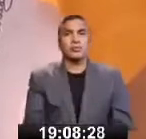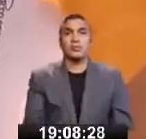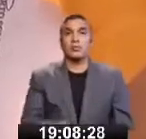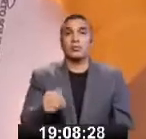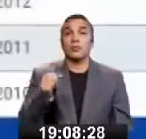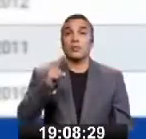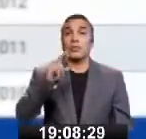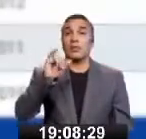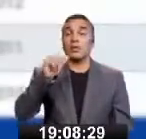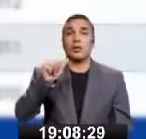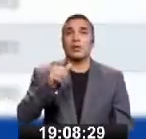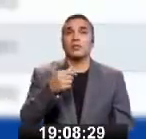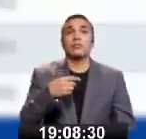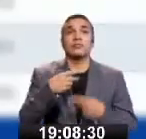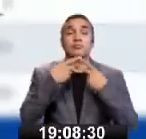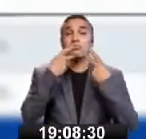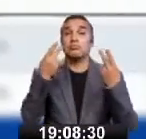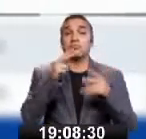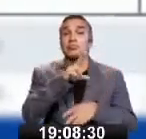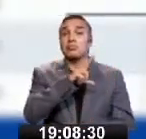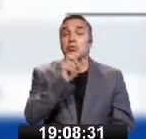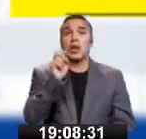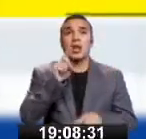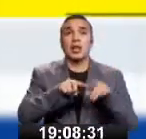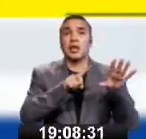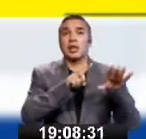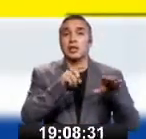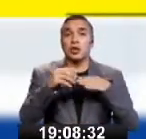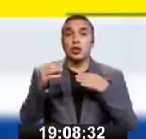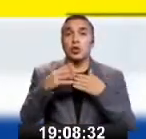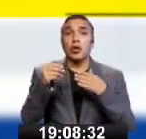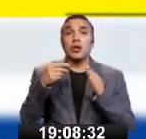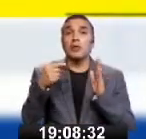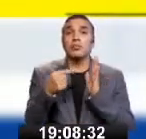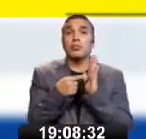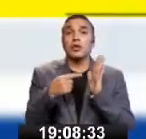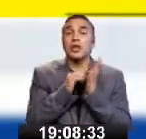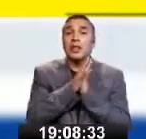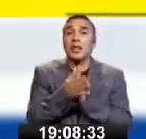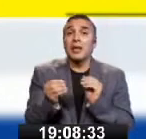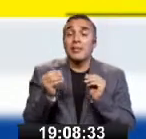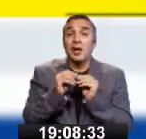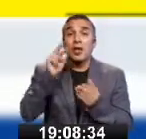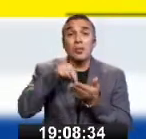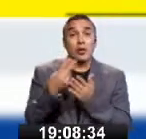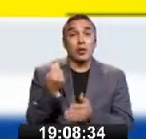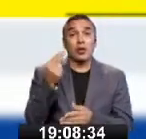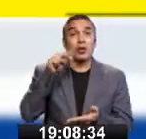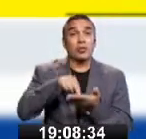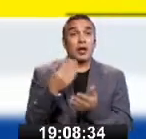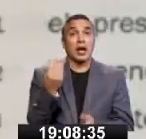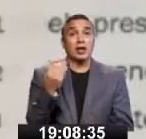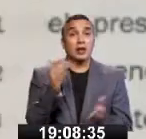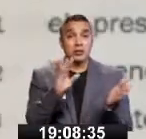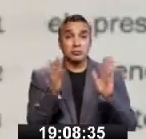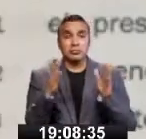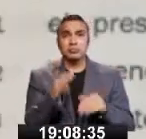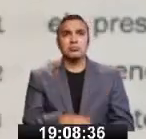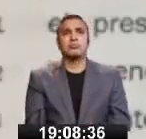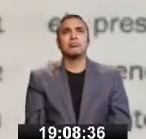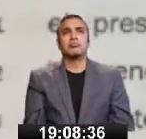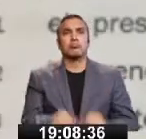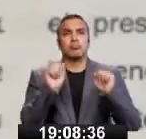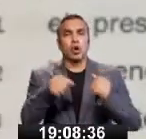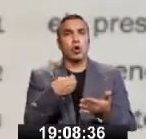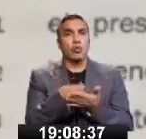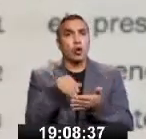Yunda, quien apenas ha declarado entre $300 a $600 de impuesto a la renta durante el 2012 y 2014, pudo comprar